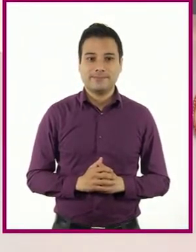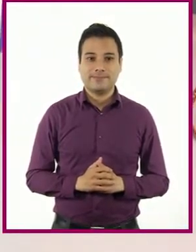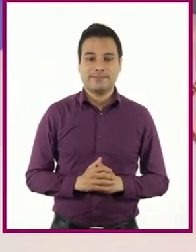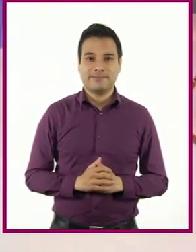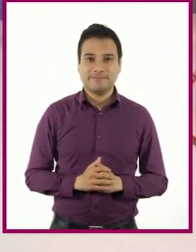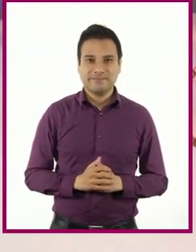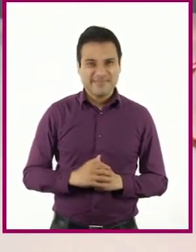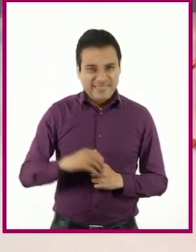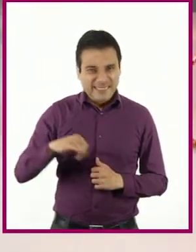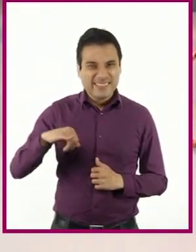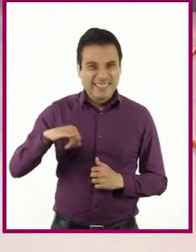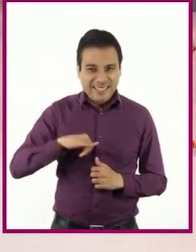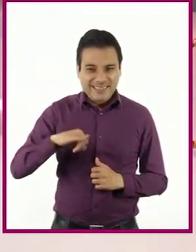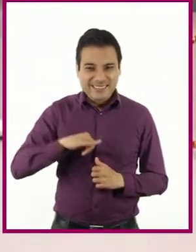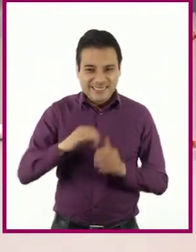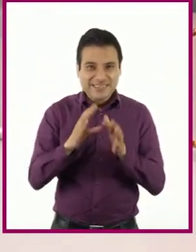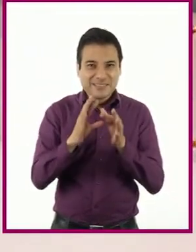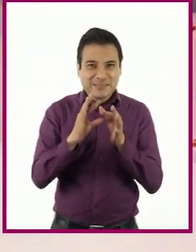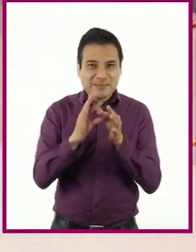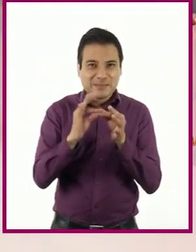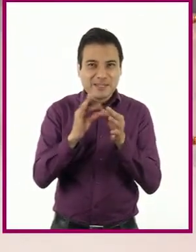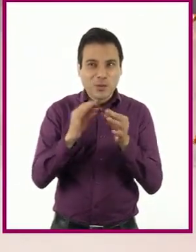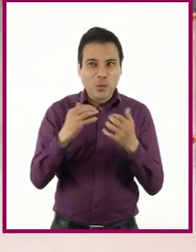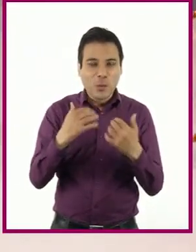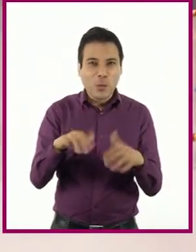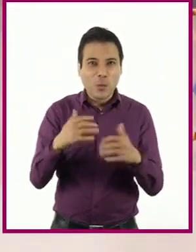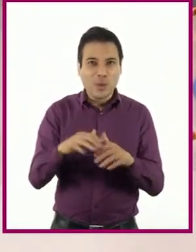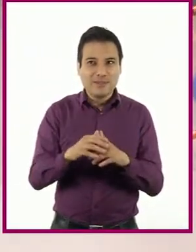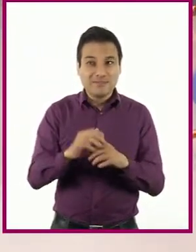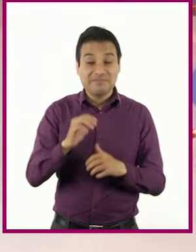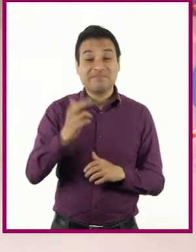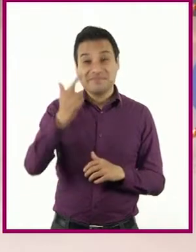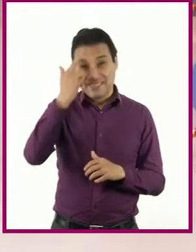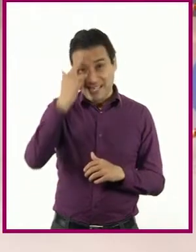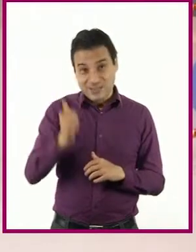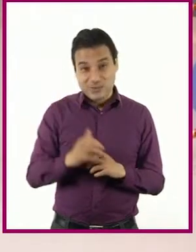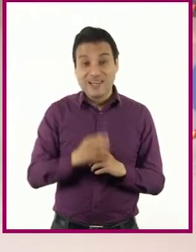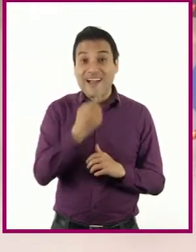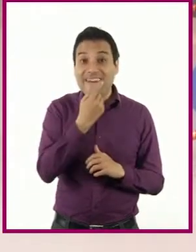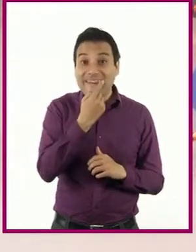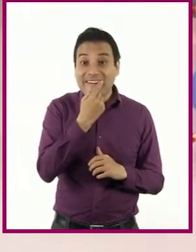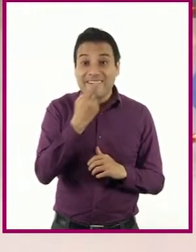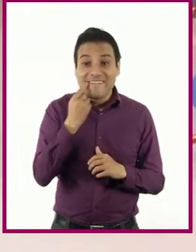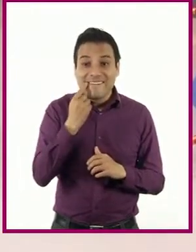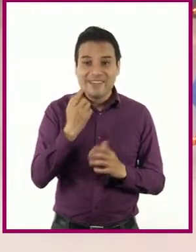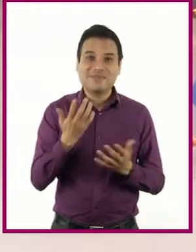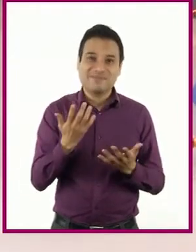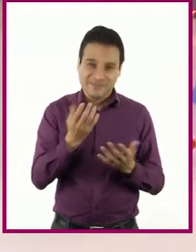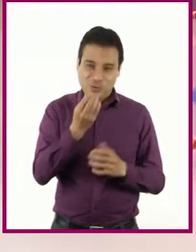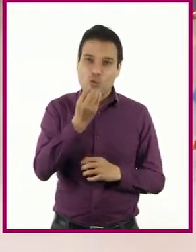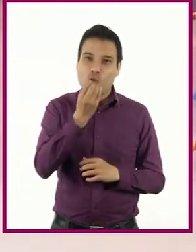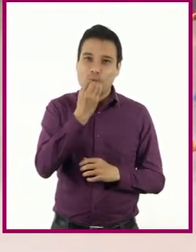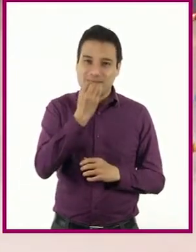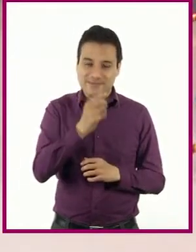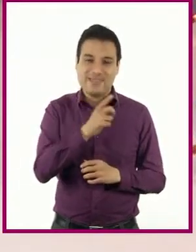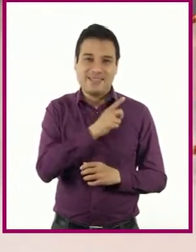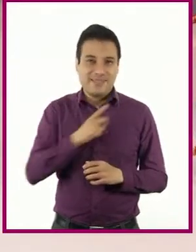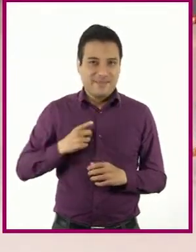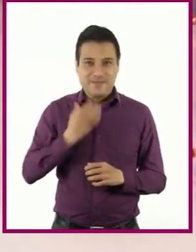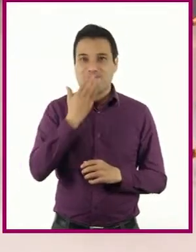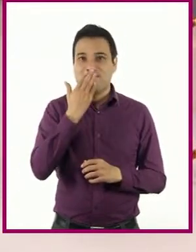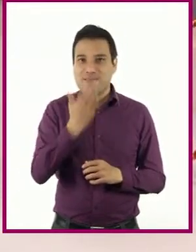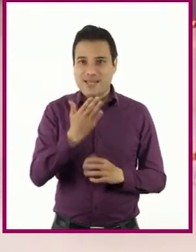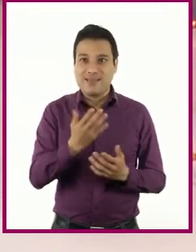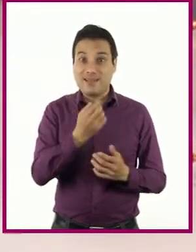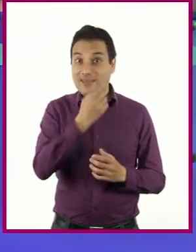Qué interesante lo que se menciona en la cápsula. Es totalmente cierto que nuestra dentadura está relacionada con nuestra alimentación y nuestra autoestima.